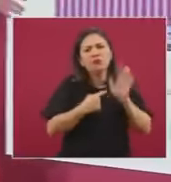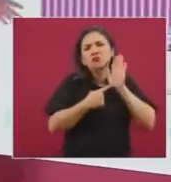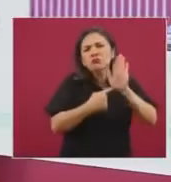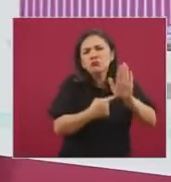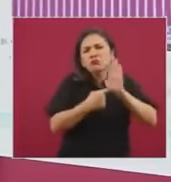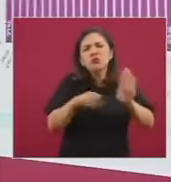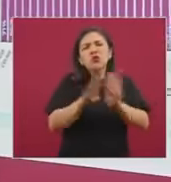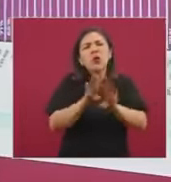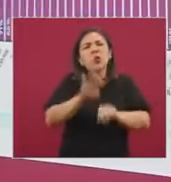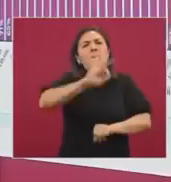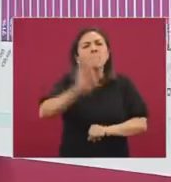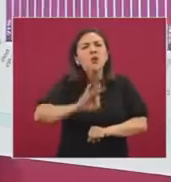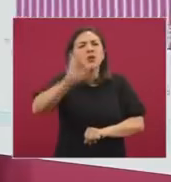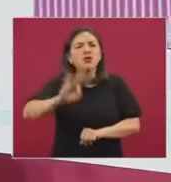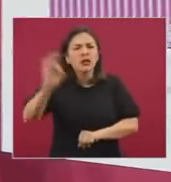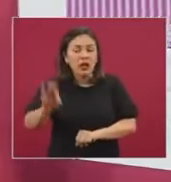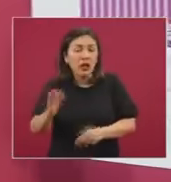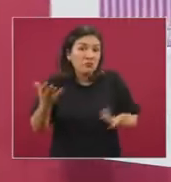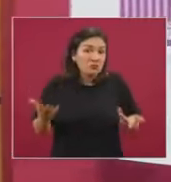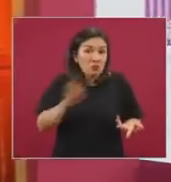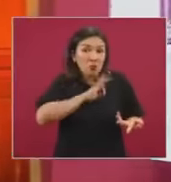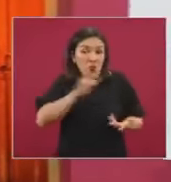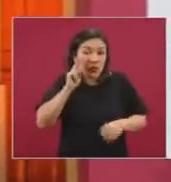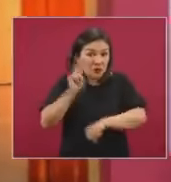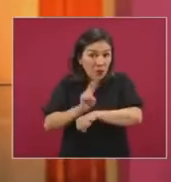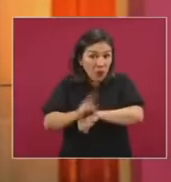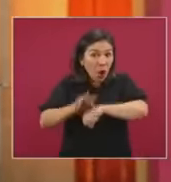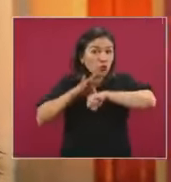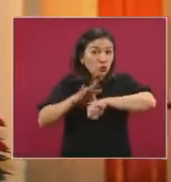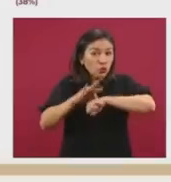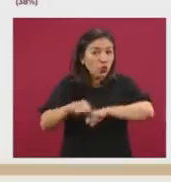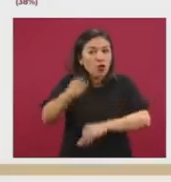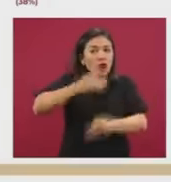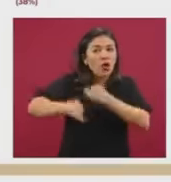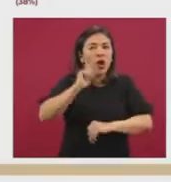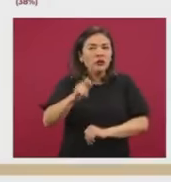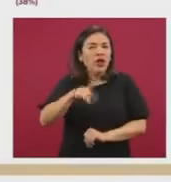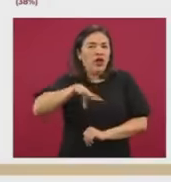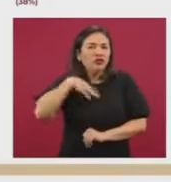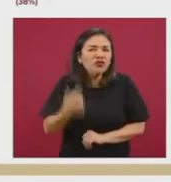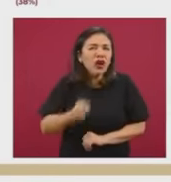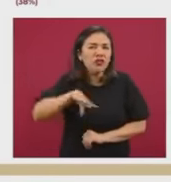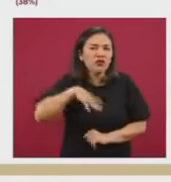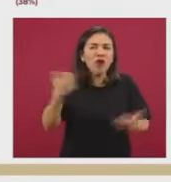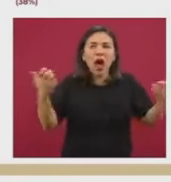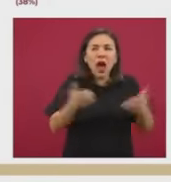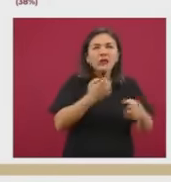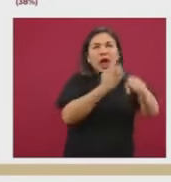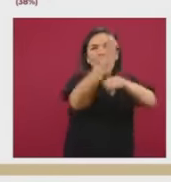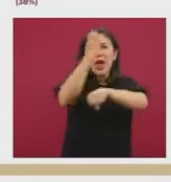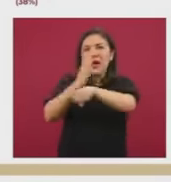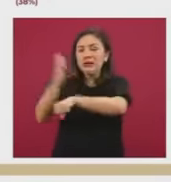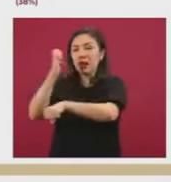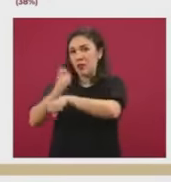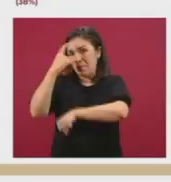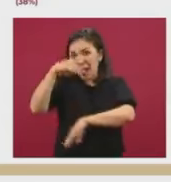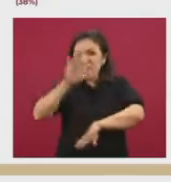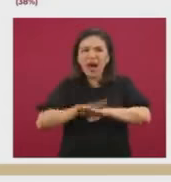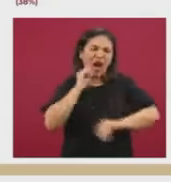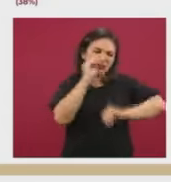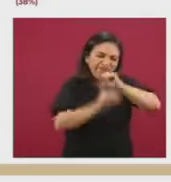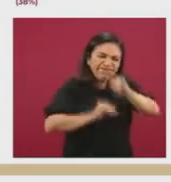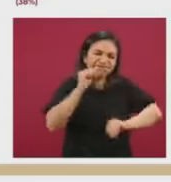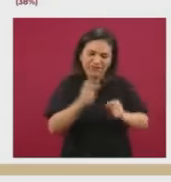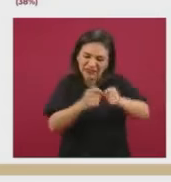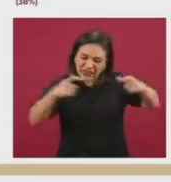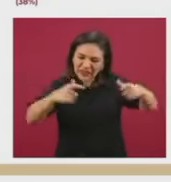a porcentaje, pero el porcentaje posiblemente no refleja todos los esfuerzos que cada una de las entidades está haciendo para aumentar o